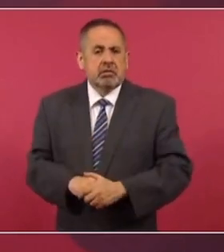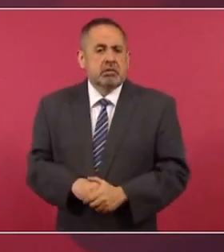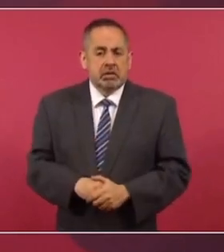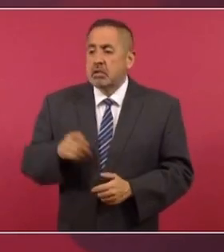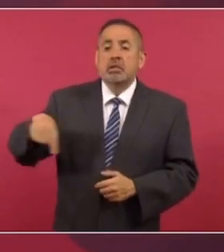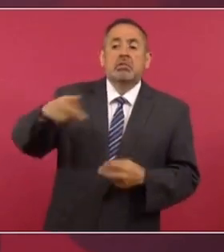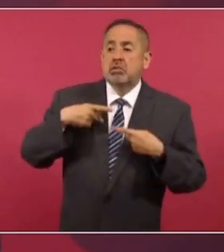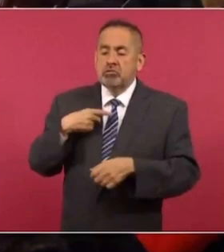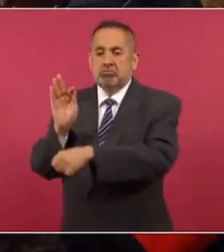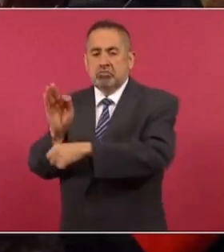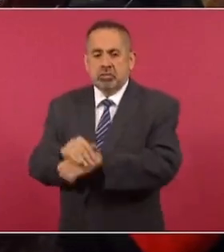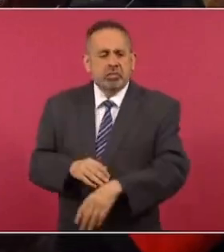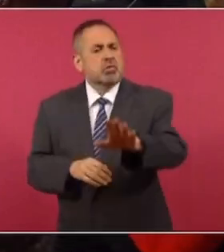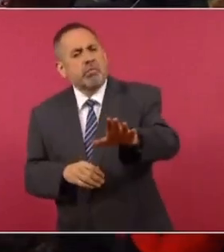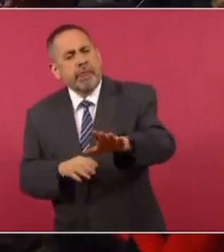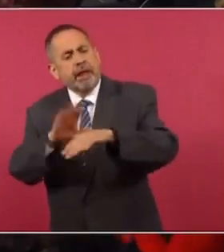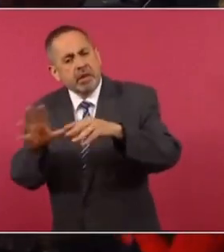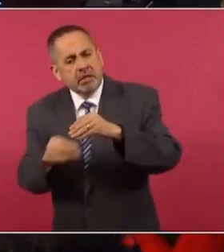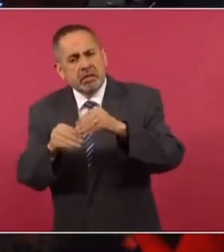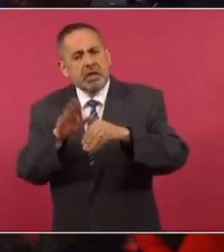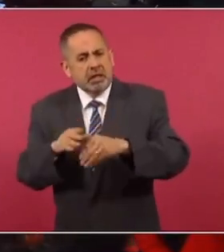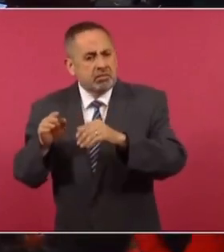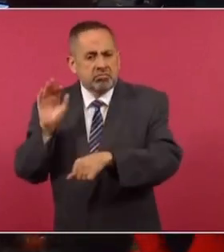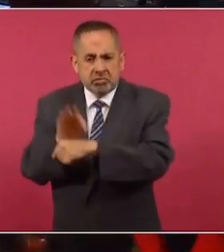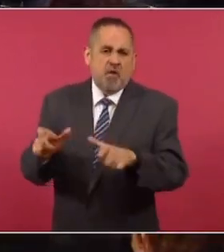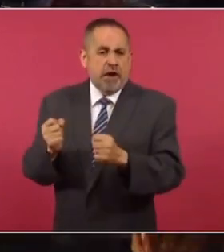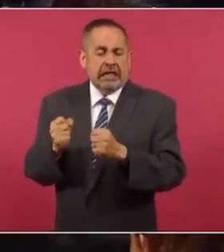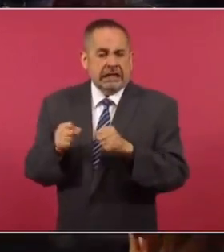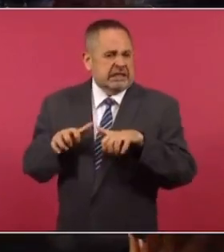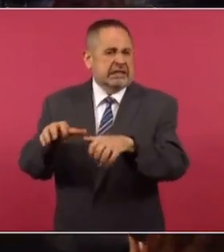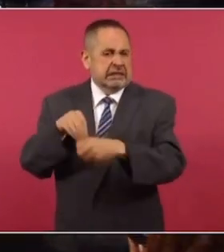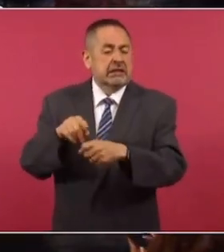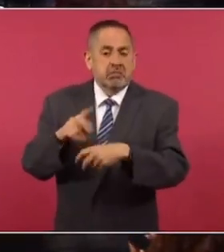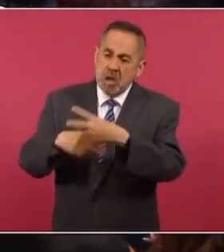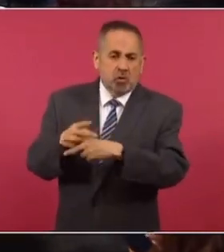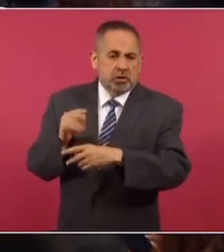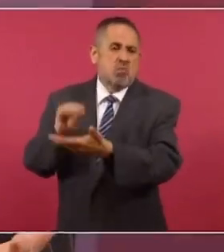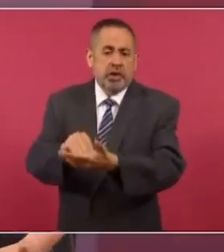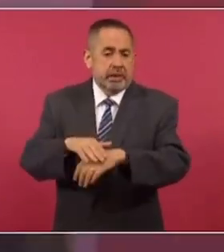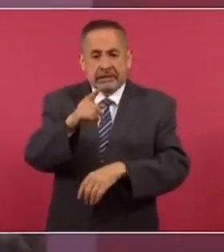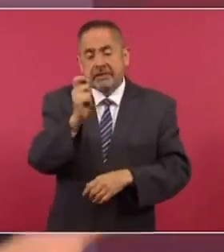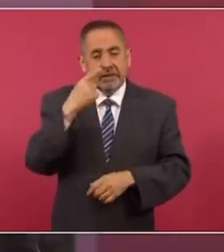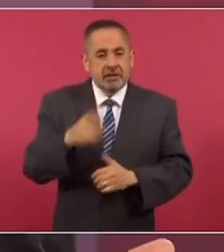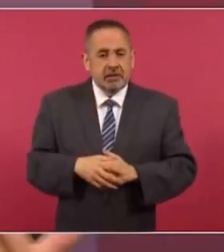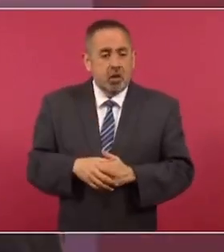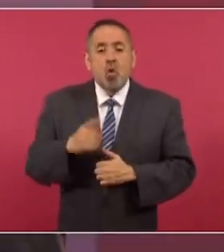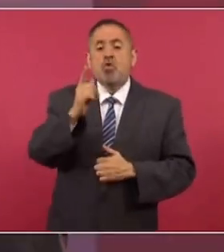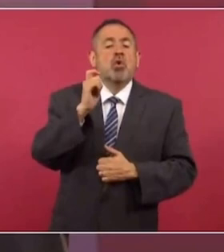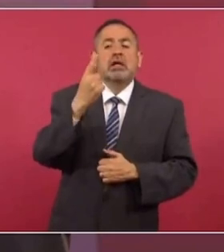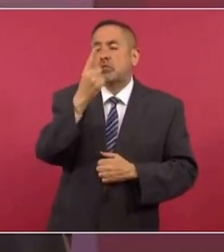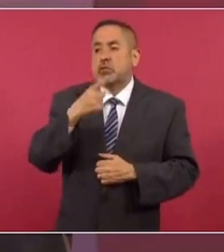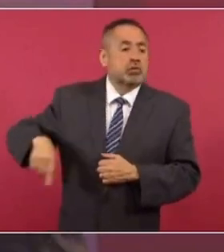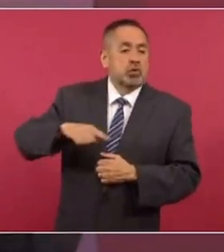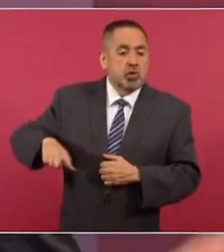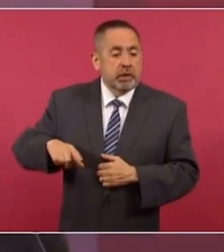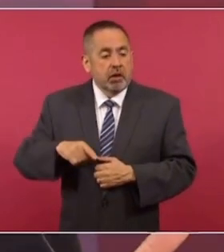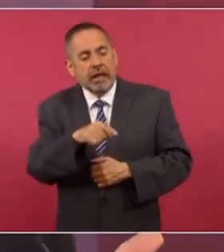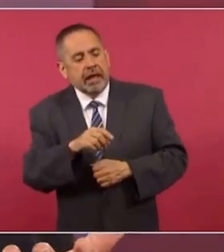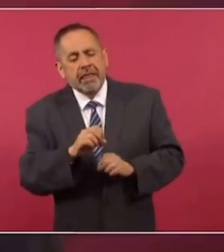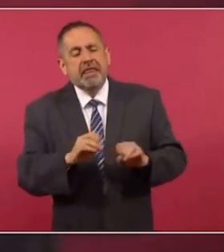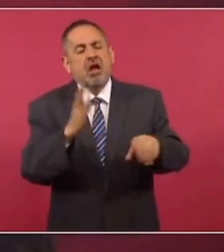y protegiendo a la gente. Pero va a haber un despliegue adicional, presidente, tal vez de fuerza. Es que estamos con todo, solo con el hecho de que no hay impunidad.